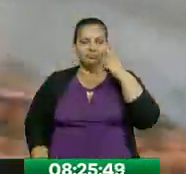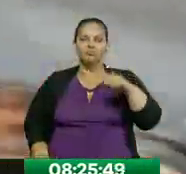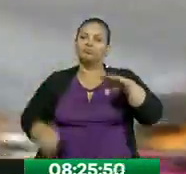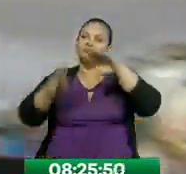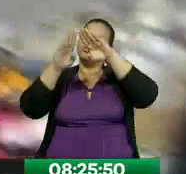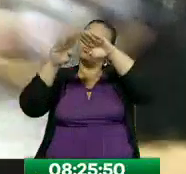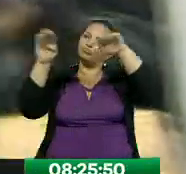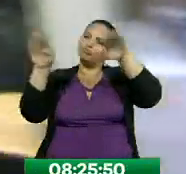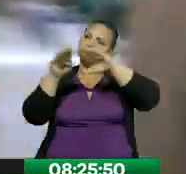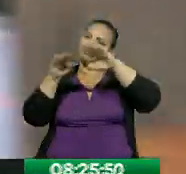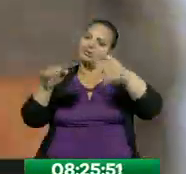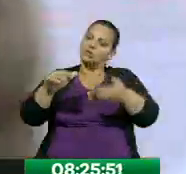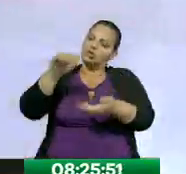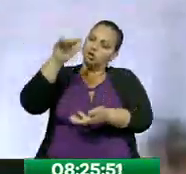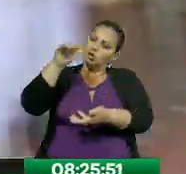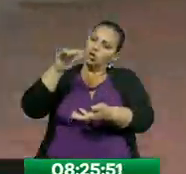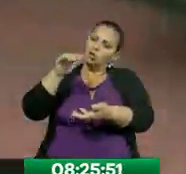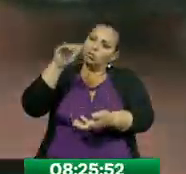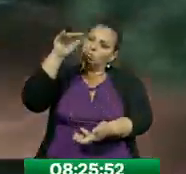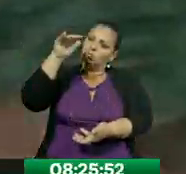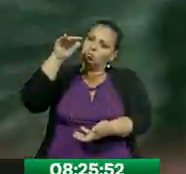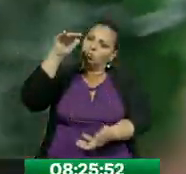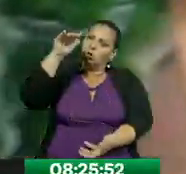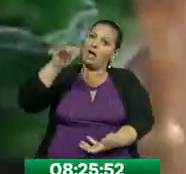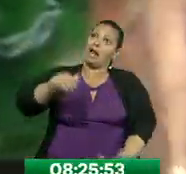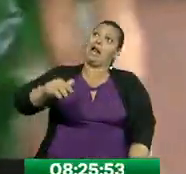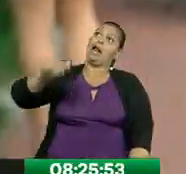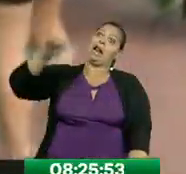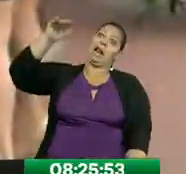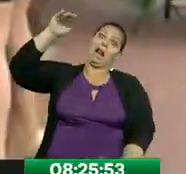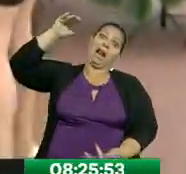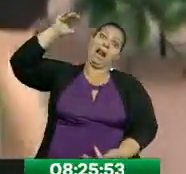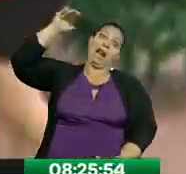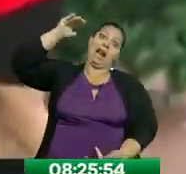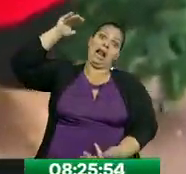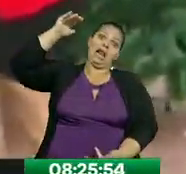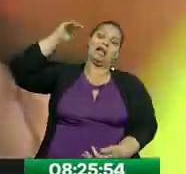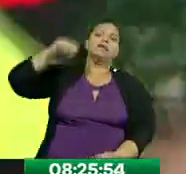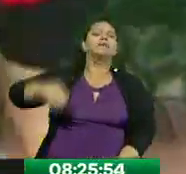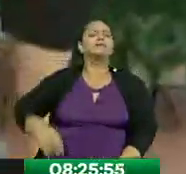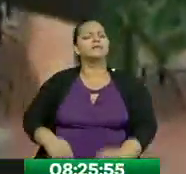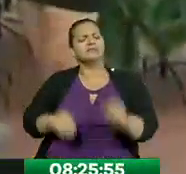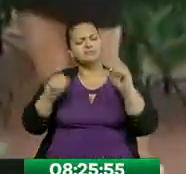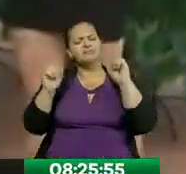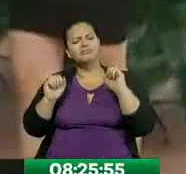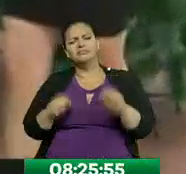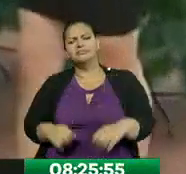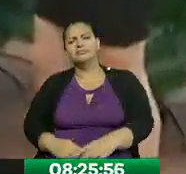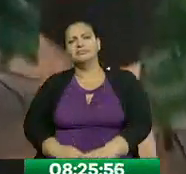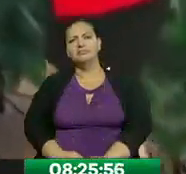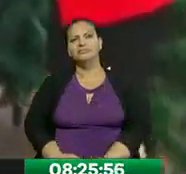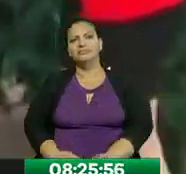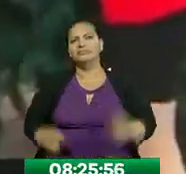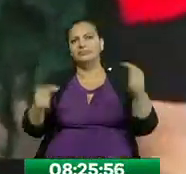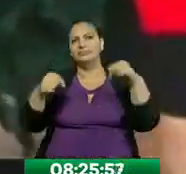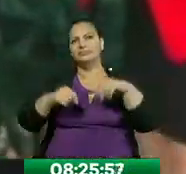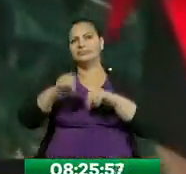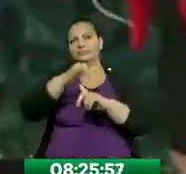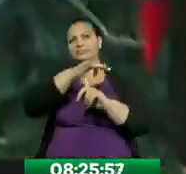uno chiquito. Si quiere uno mediano, si quiere uno del porte de la suegra, del esposo. Aquí en el Parque Samanes lo va a